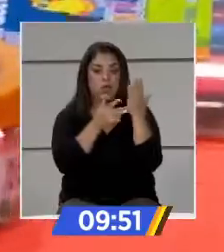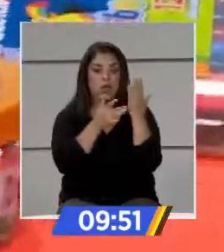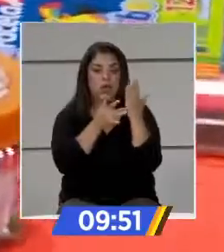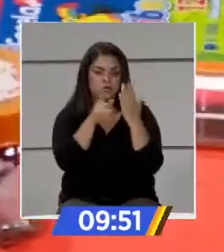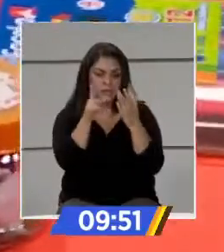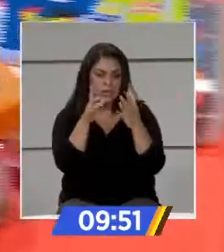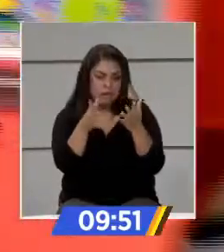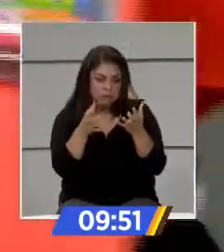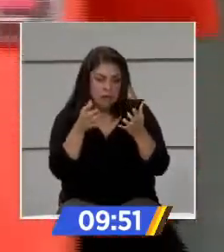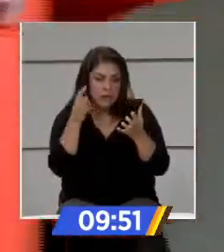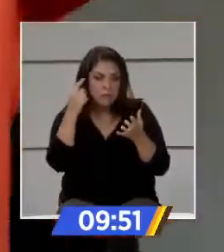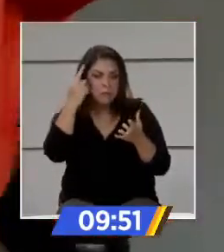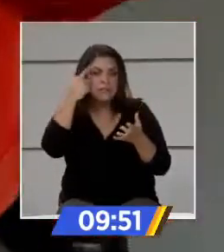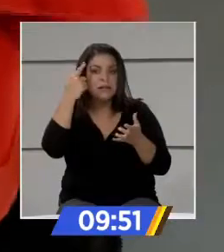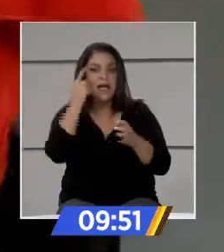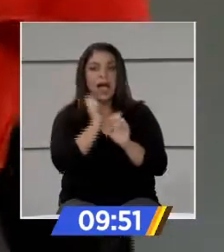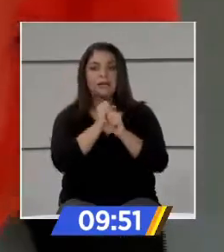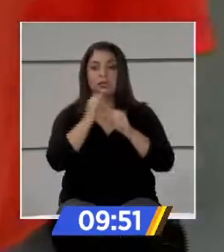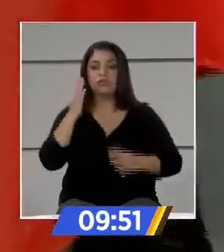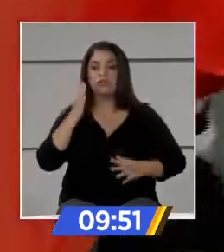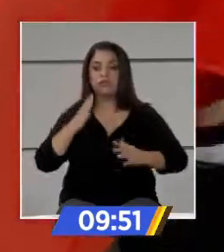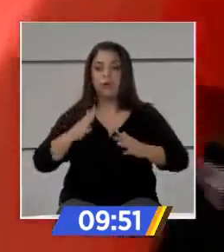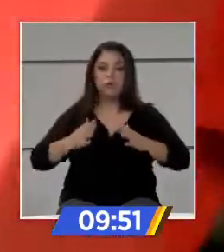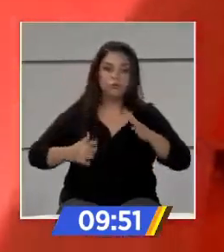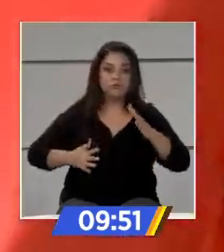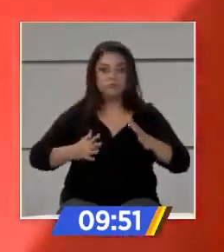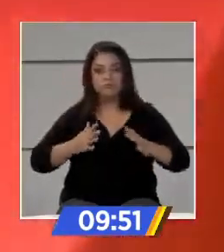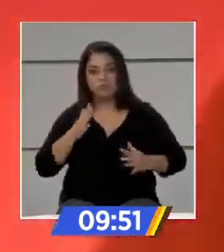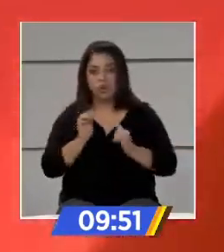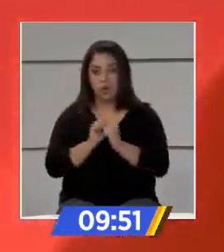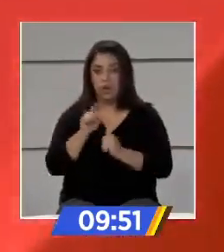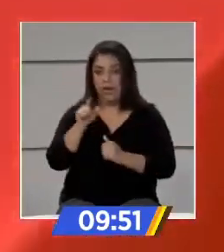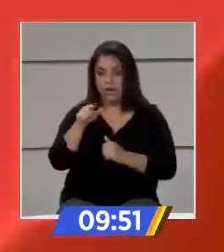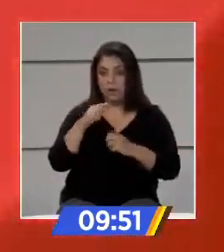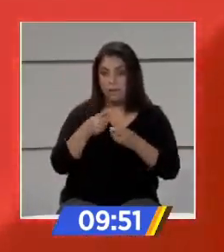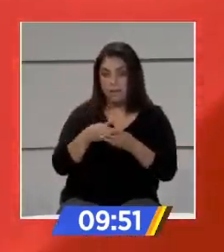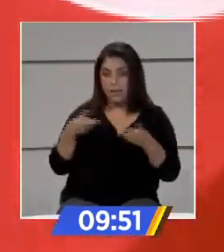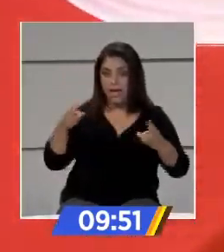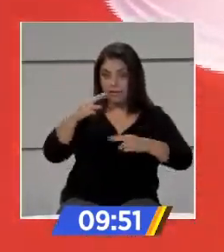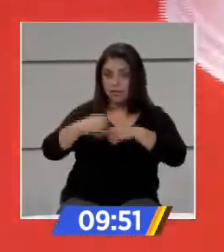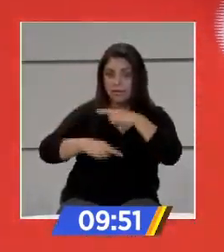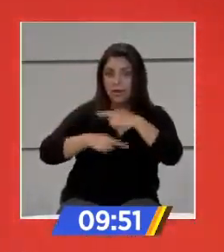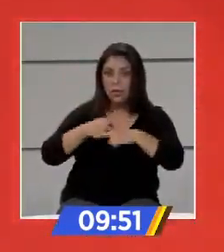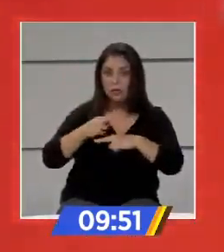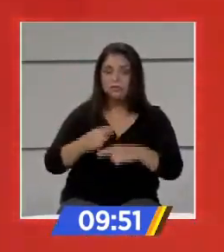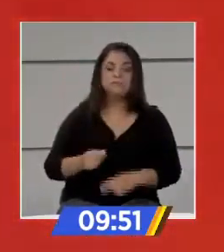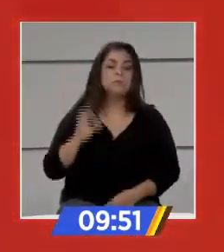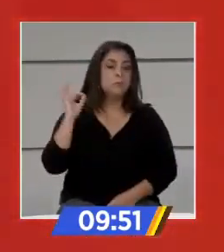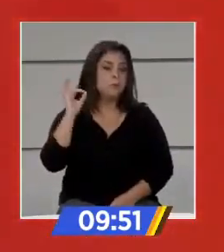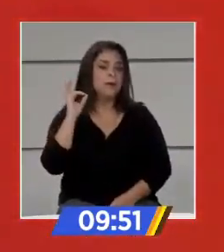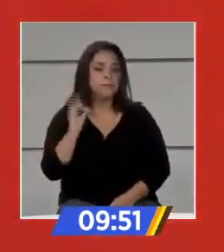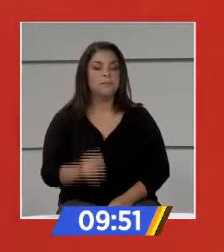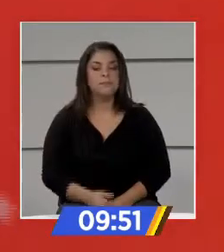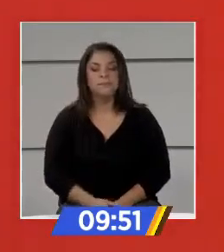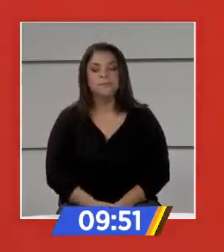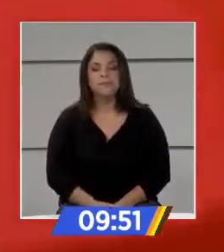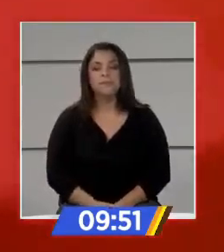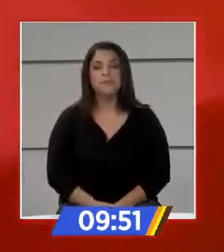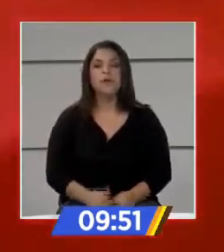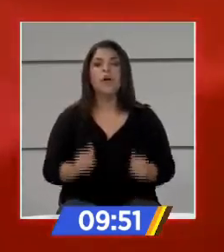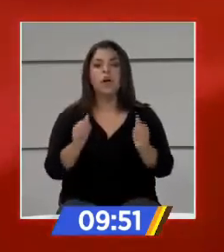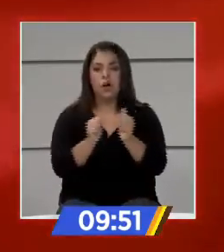un robot con esto y material reciclado? Me parece muy bien. Entonces, con las